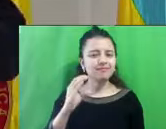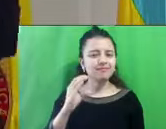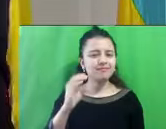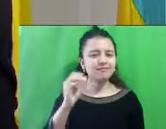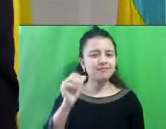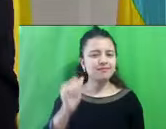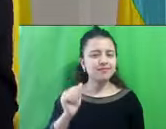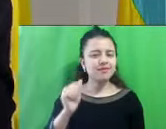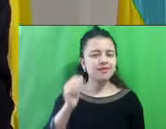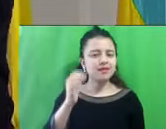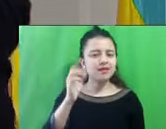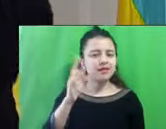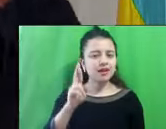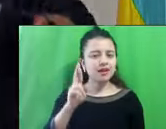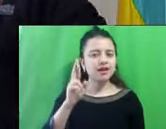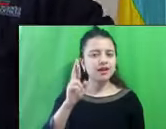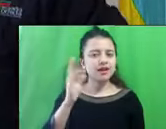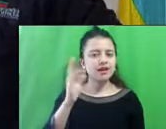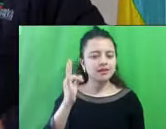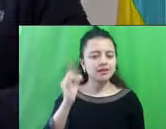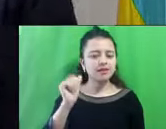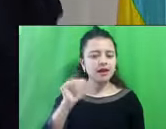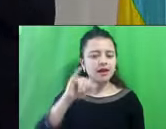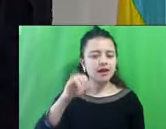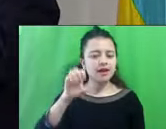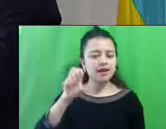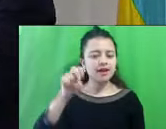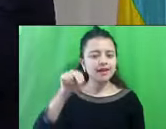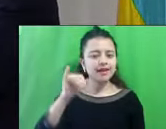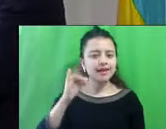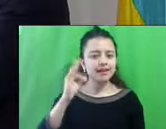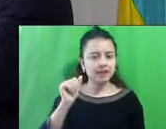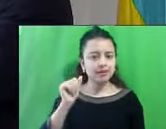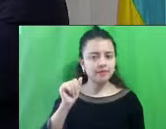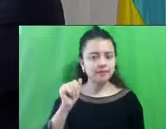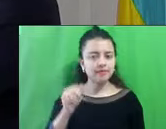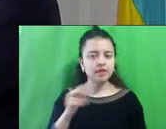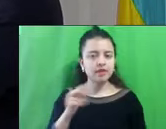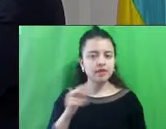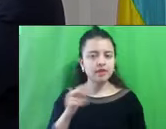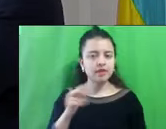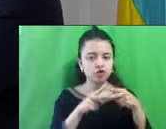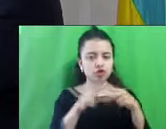Son los dos proyectos macro que en este momento se están desarrollando en el municipio.